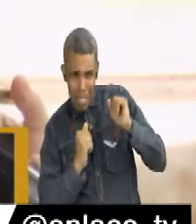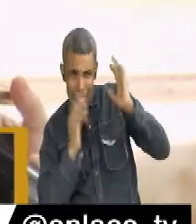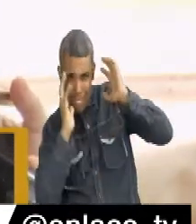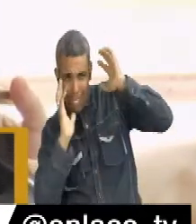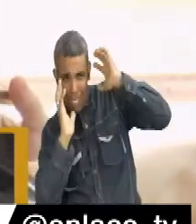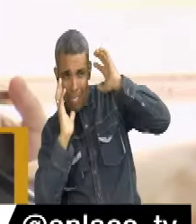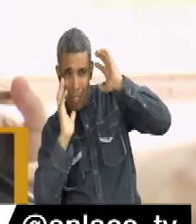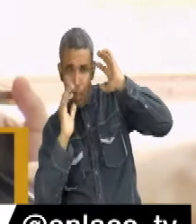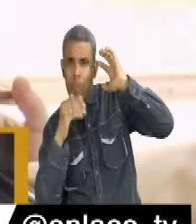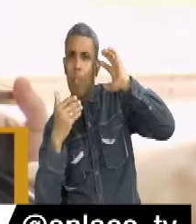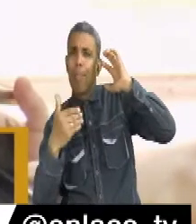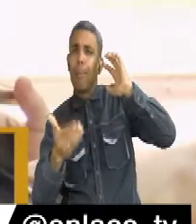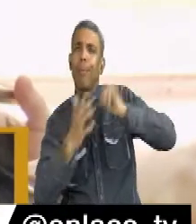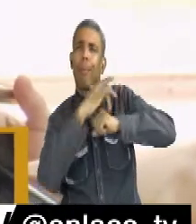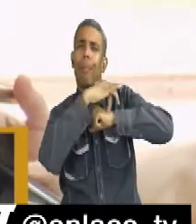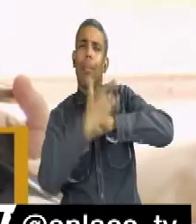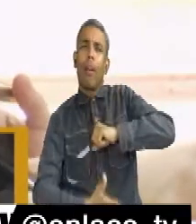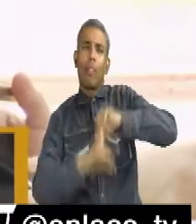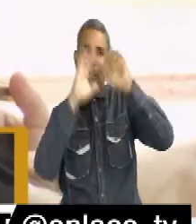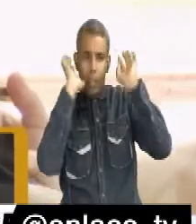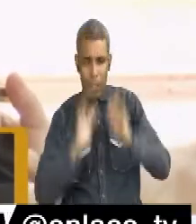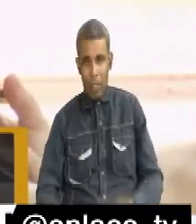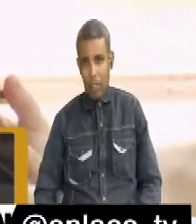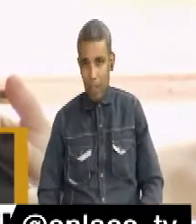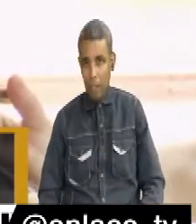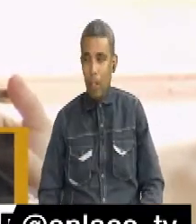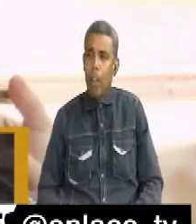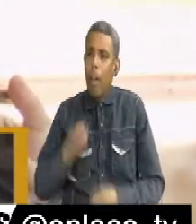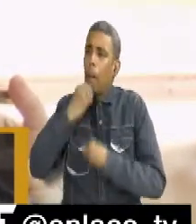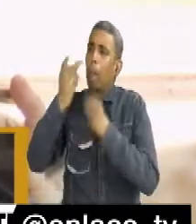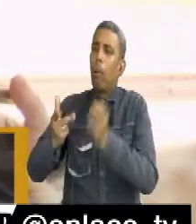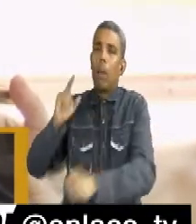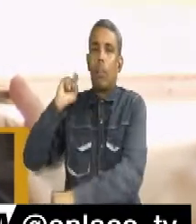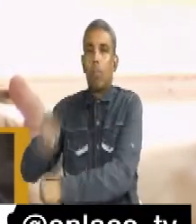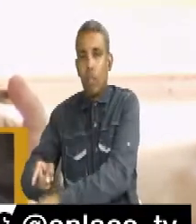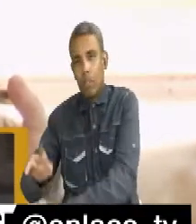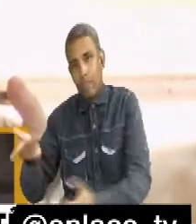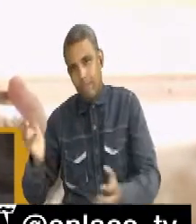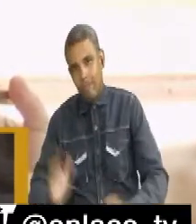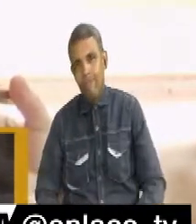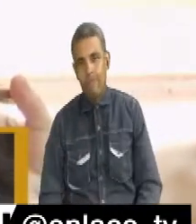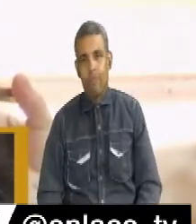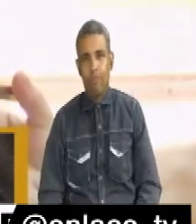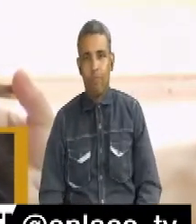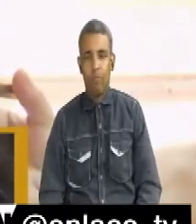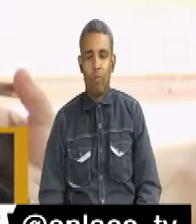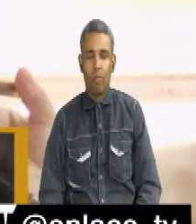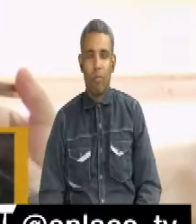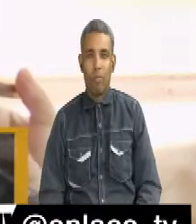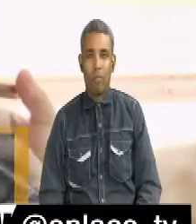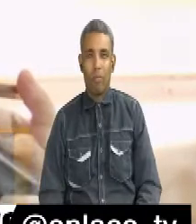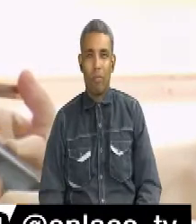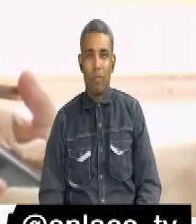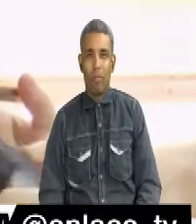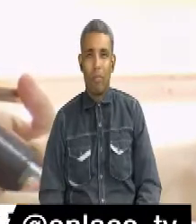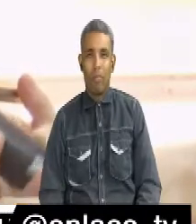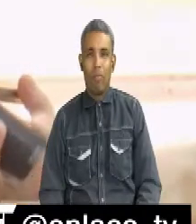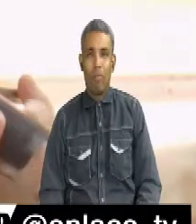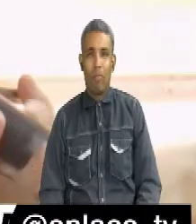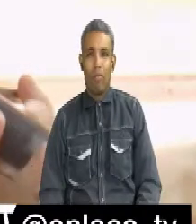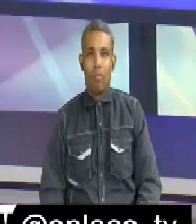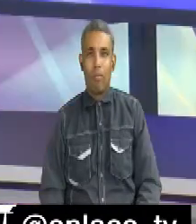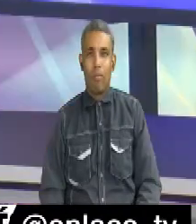ya es después de que ha cometido varios actos atroces pues en golpear a su pareja sentimental.